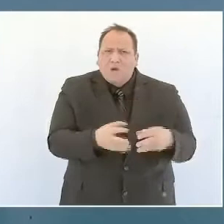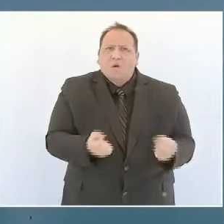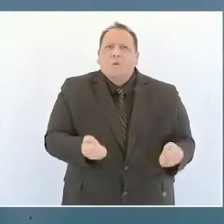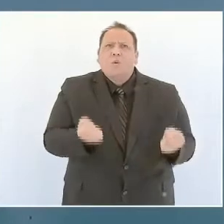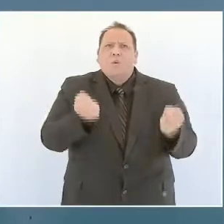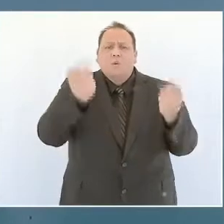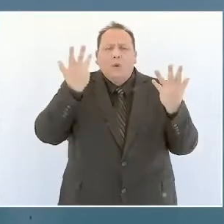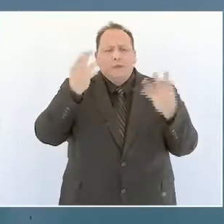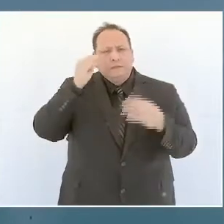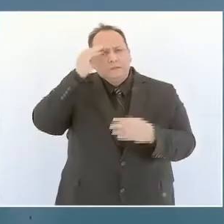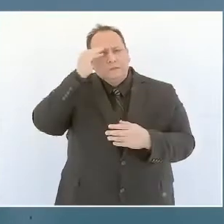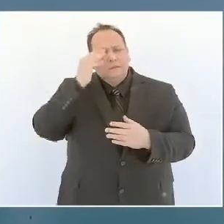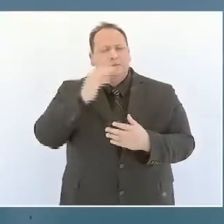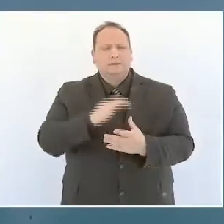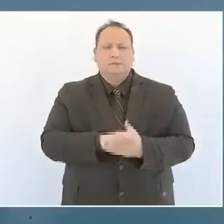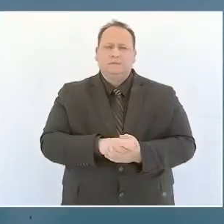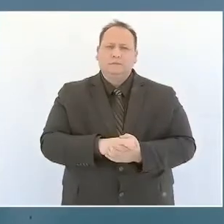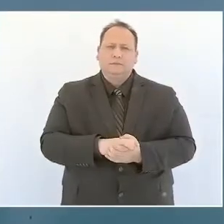A veces